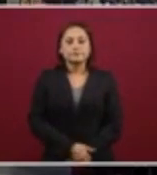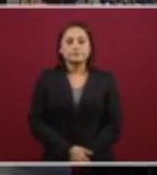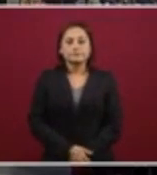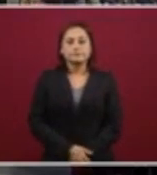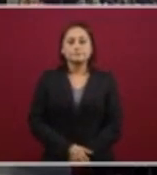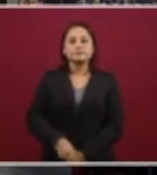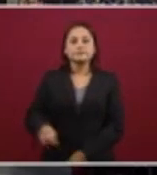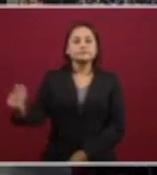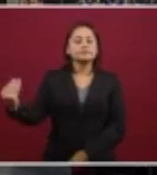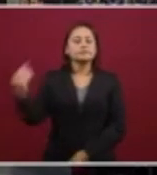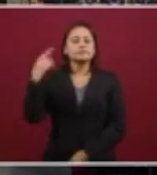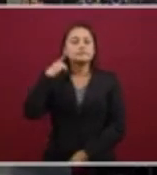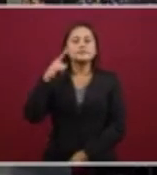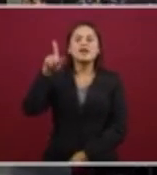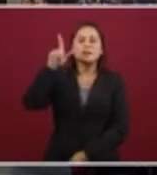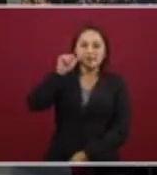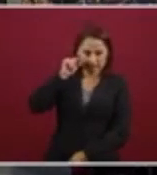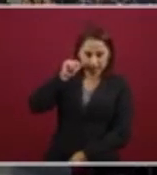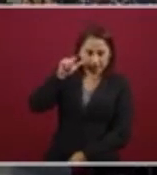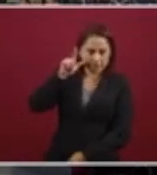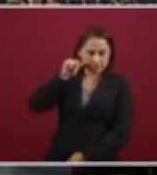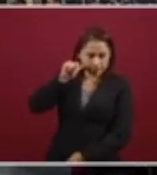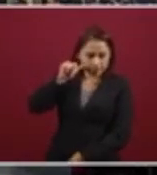hablamos. Mañana.